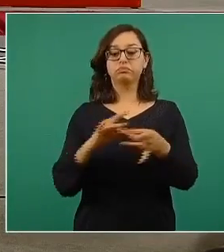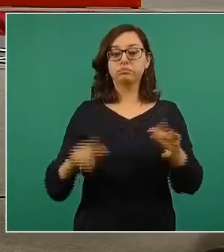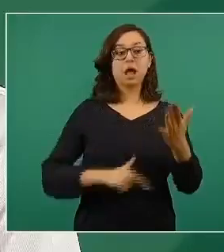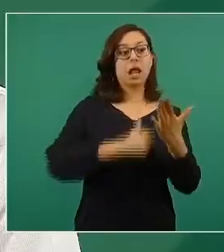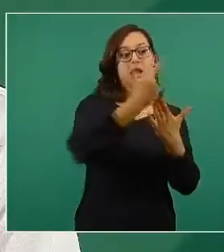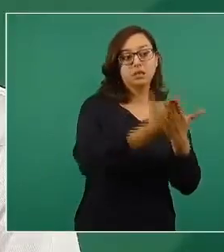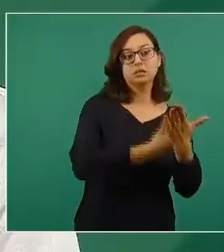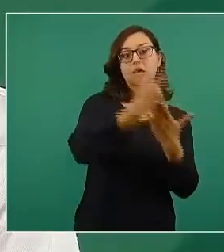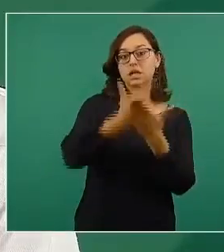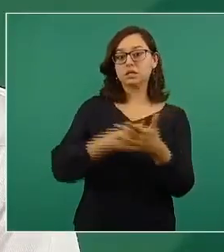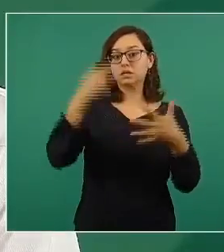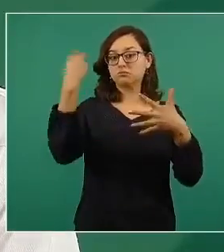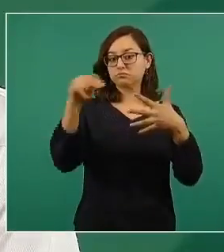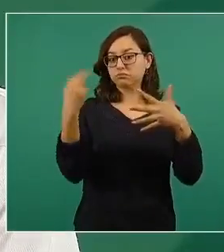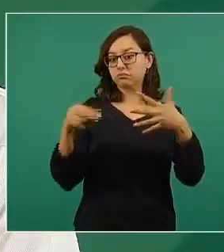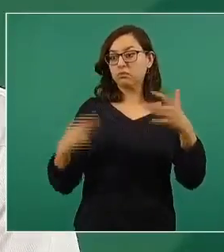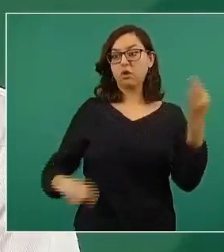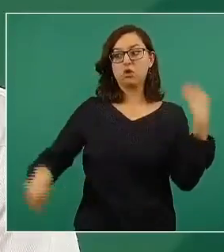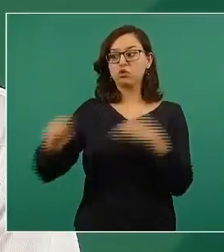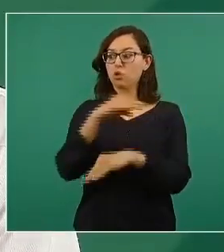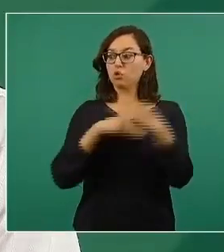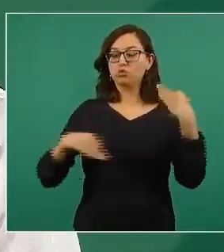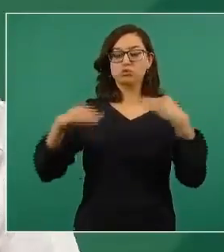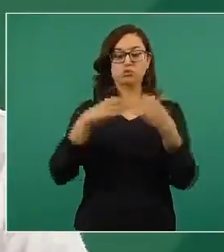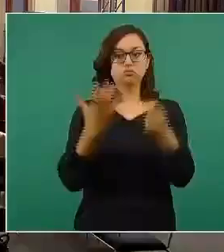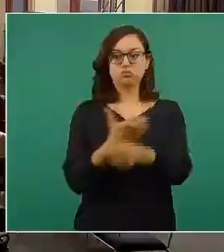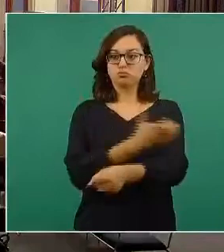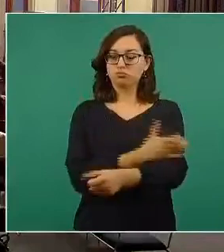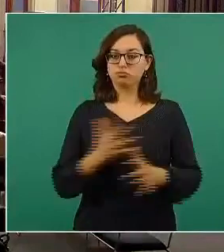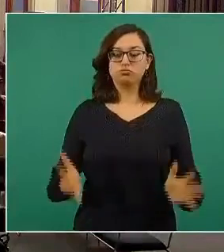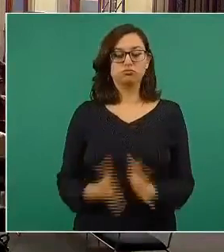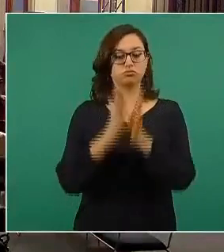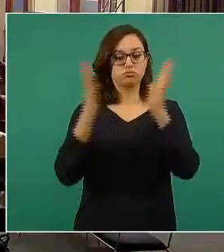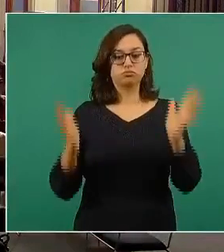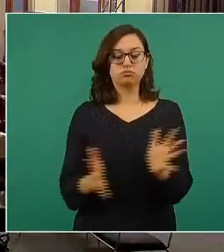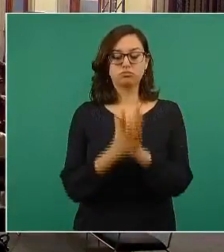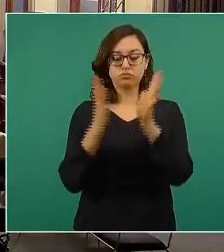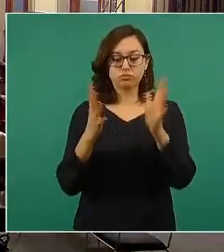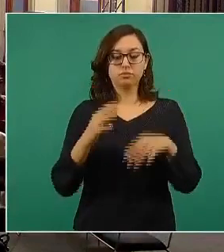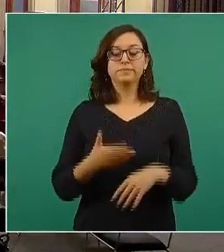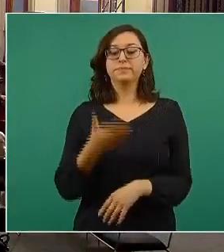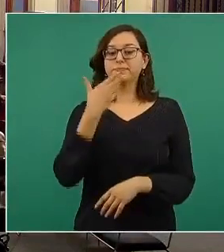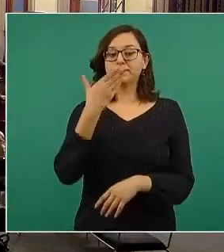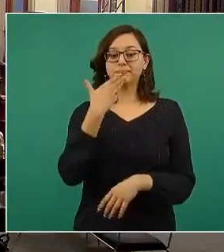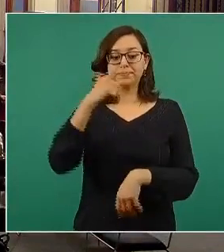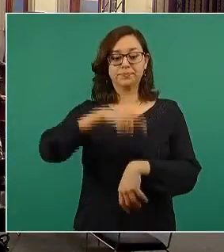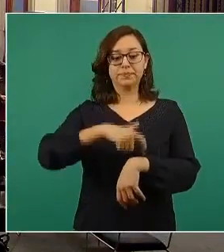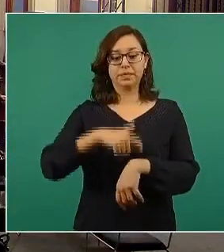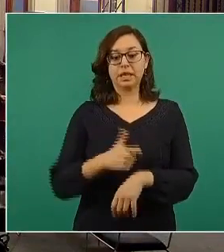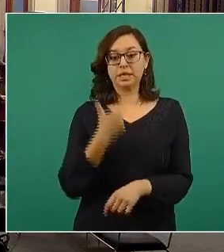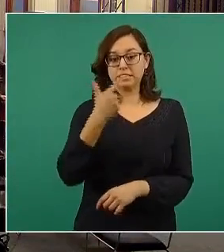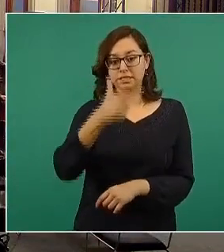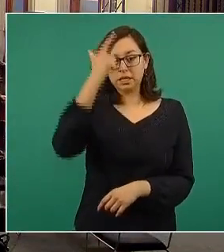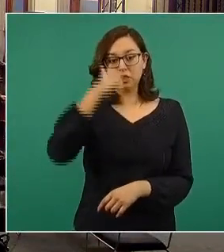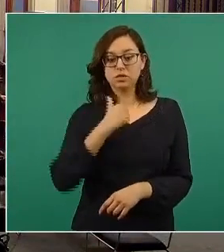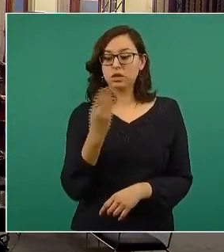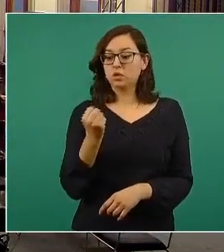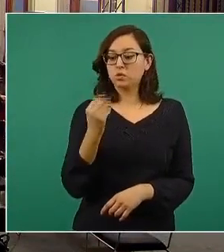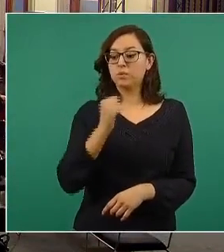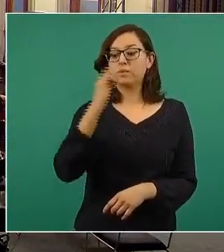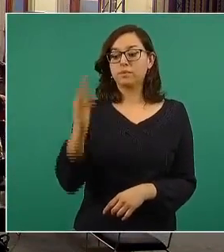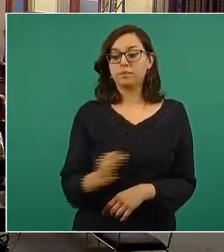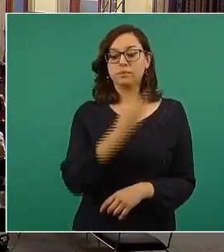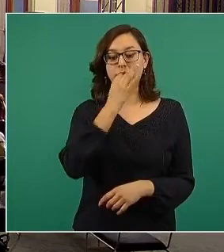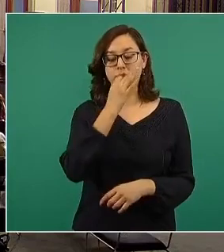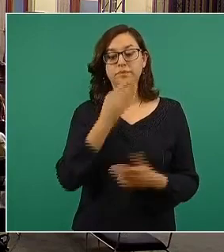compañeros que han participado muy importantemente. Muy bien, son las 19:09. Vamos a pasar al